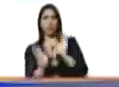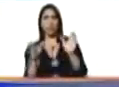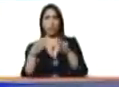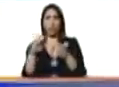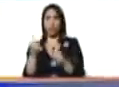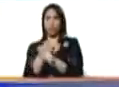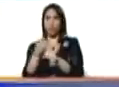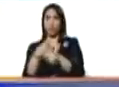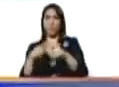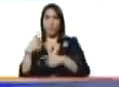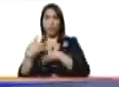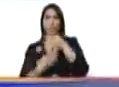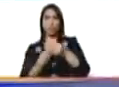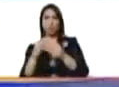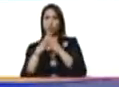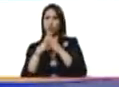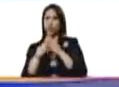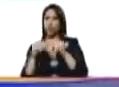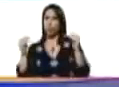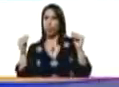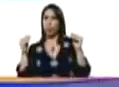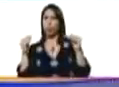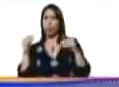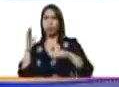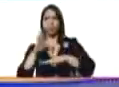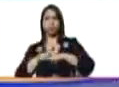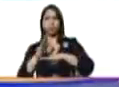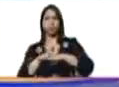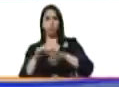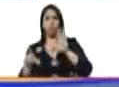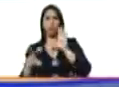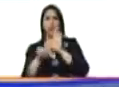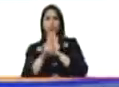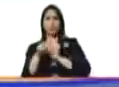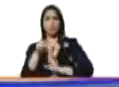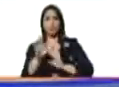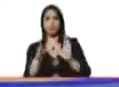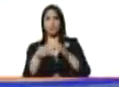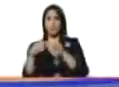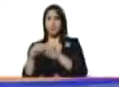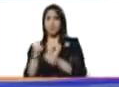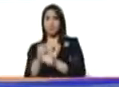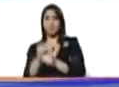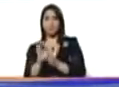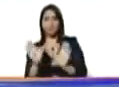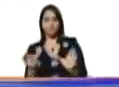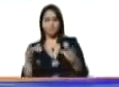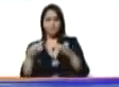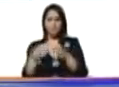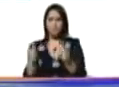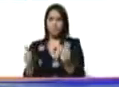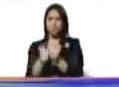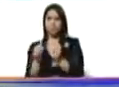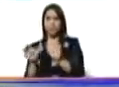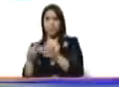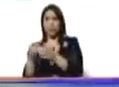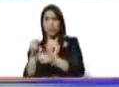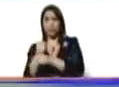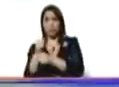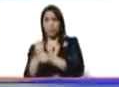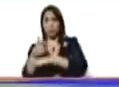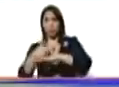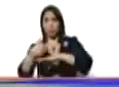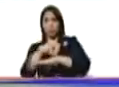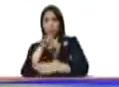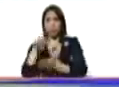para revisar todo lo concerniente a la ley. Esos equipos de trabajo se reunieron con los equipos de trabajo del Gobierno Nacional,